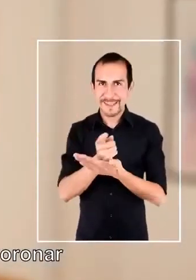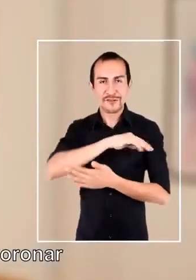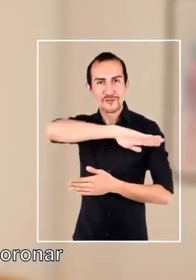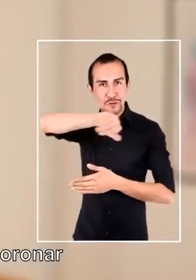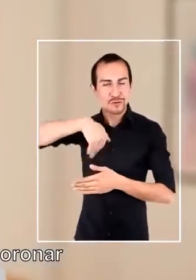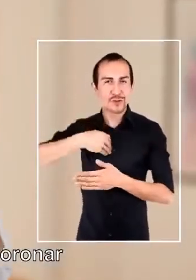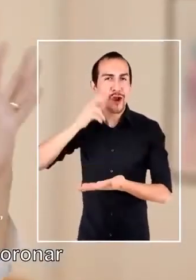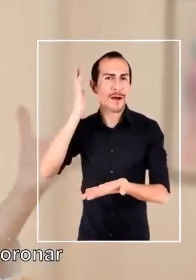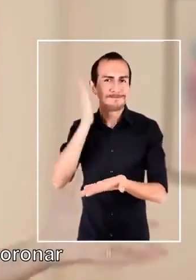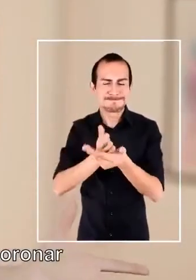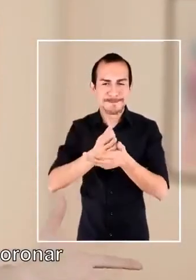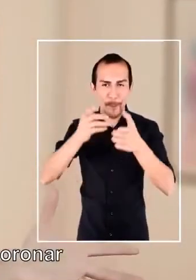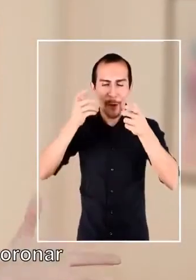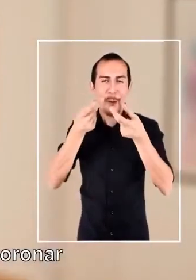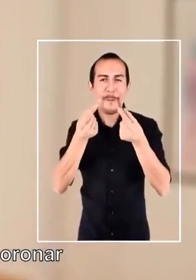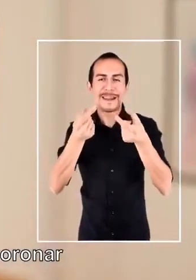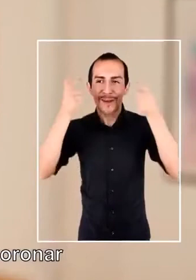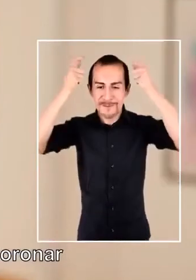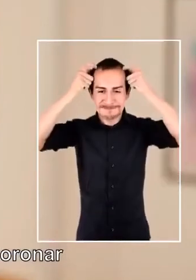debíamos coronar